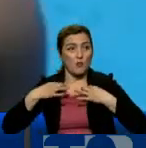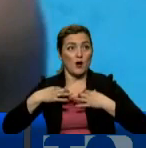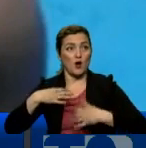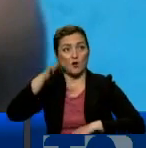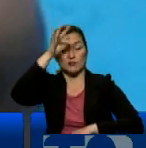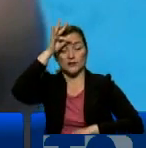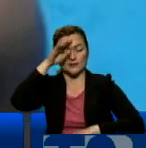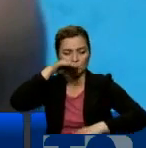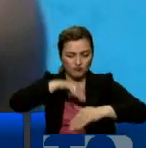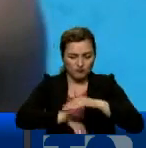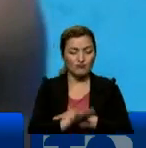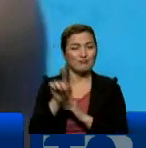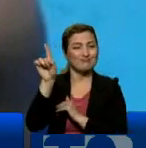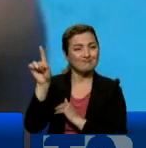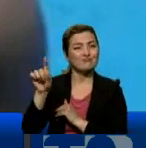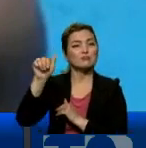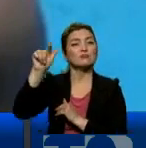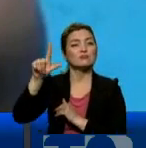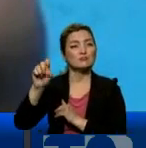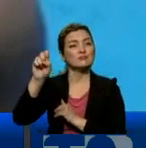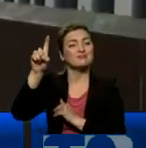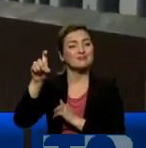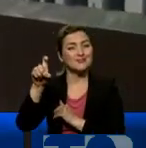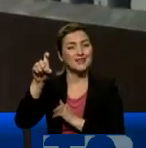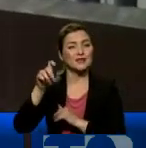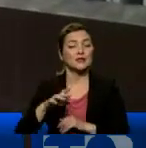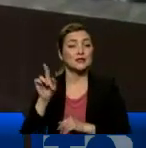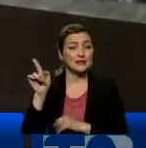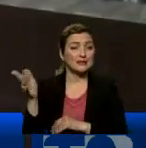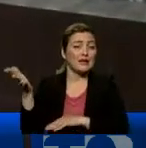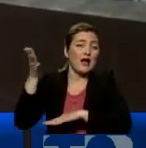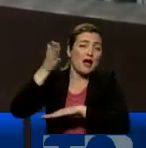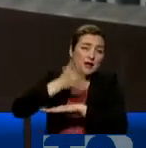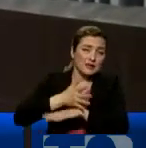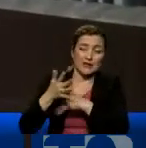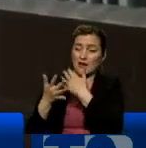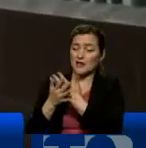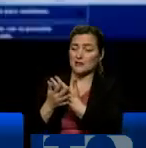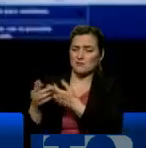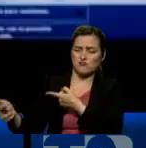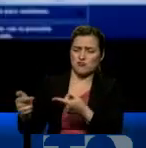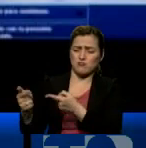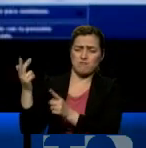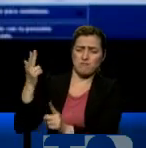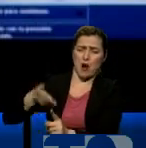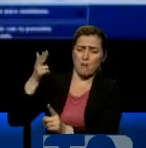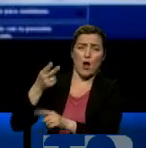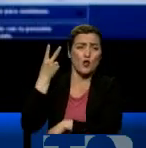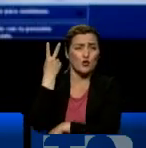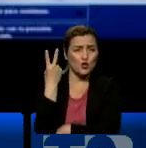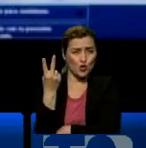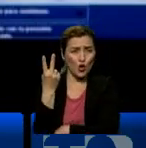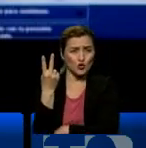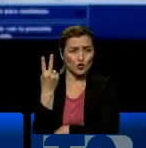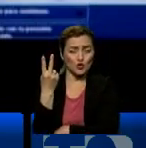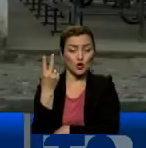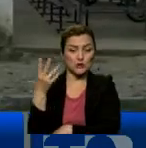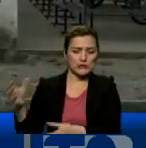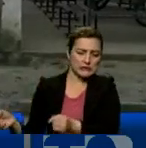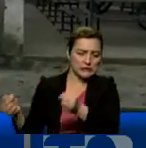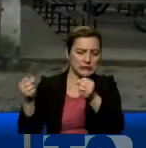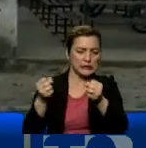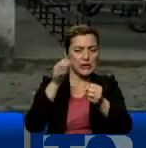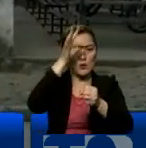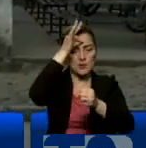hasta donde permanecía Alex Fernando Lugo Saltos, quien habría ingresado a la casa de salud con 2 impactos de bala en su cuerpo, que